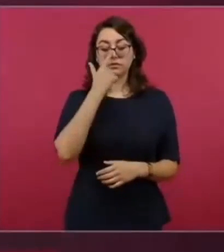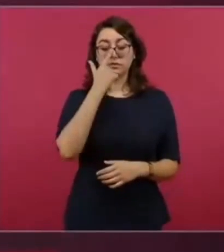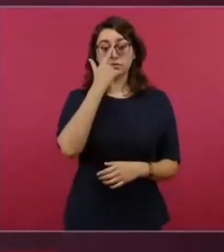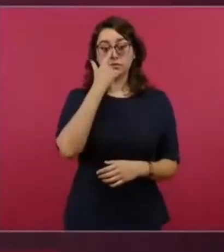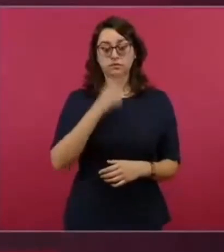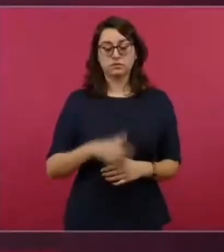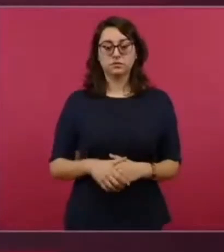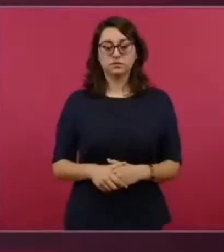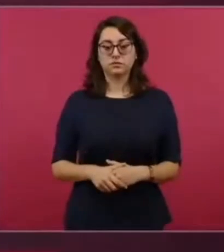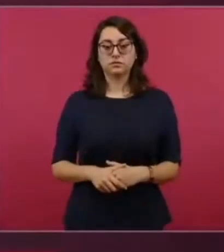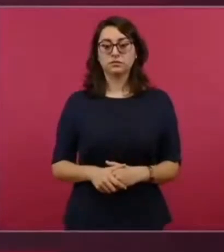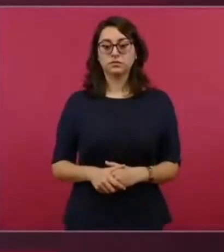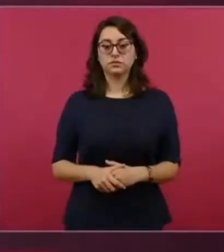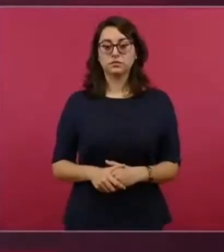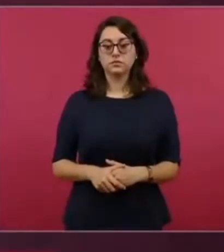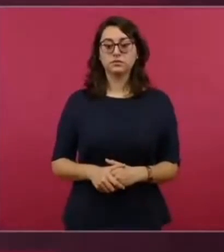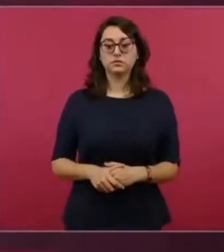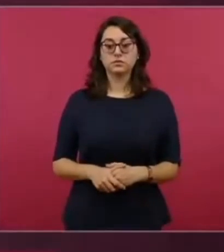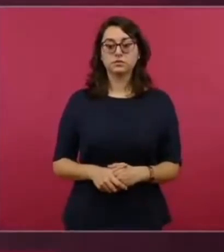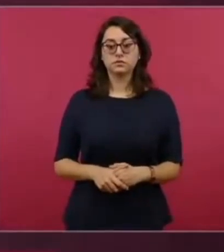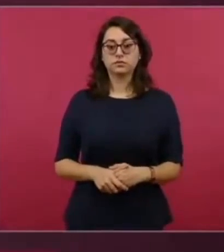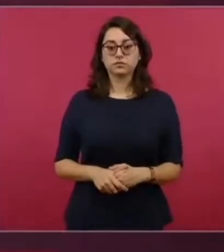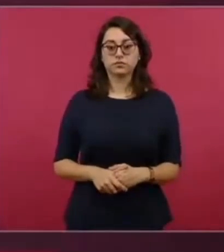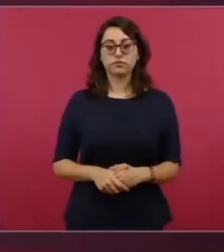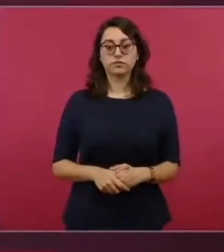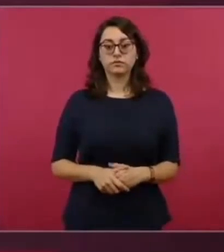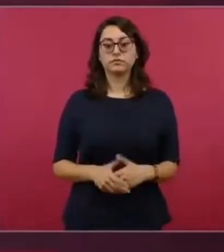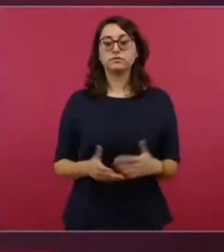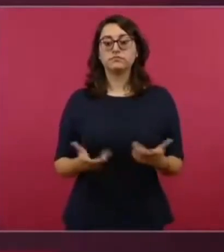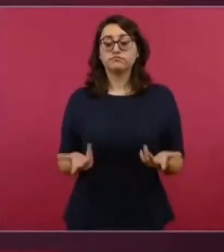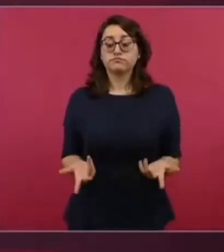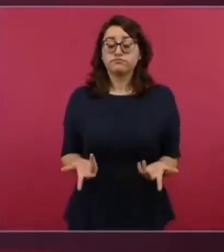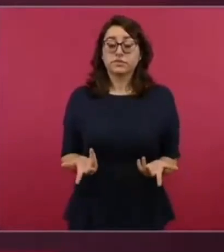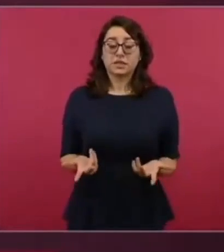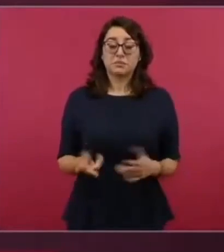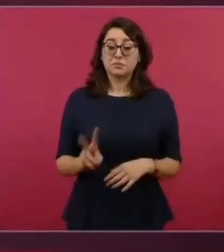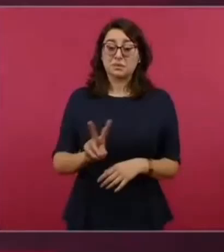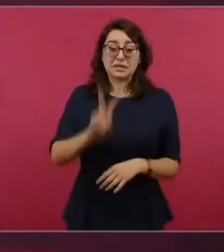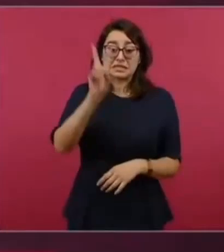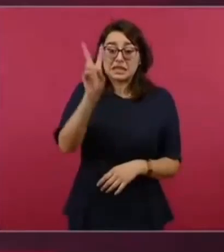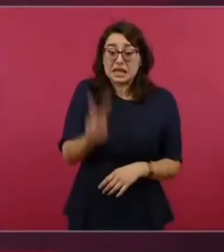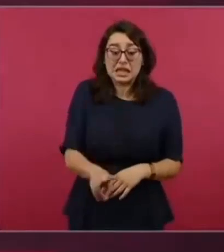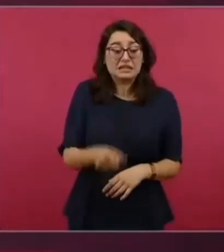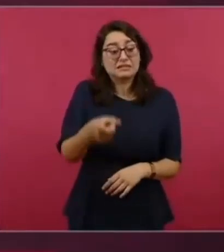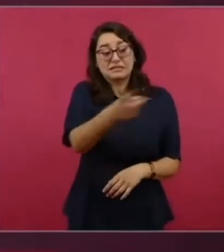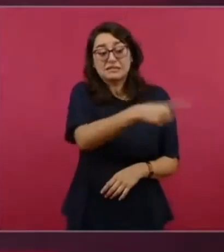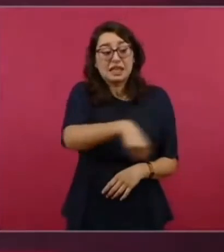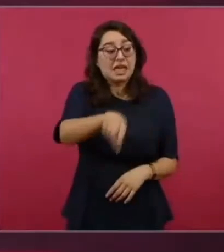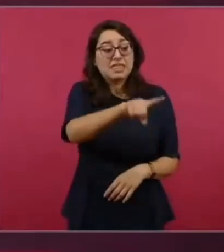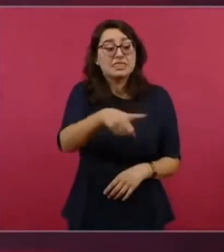se reafirme el que no existe